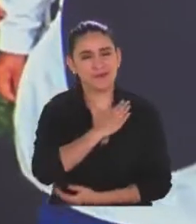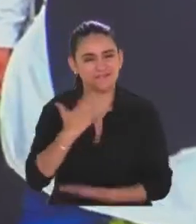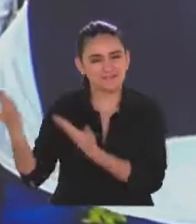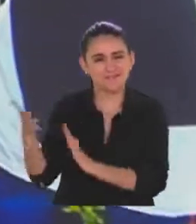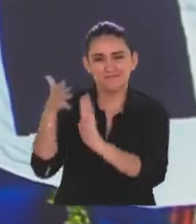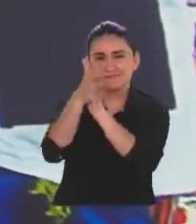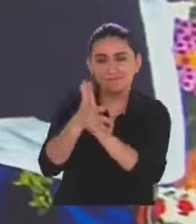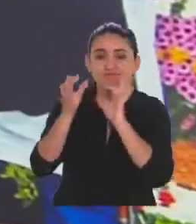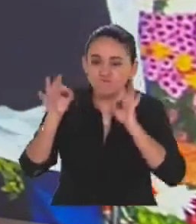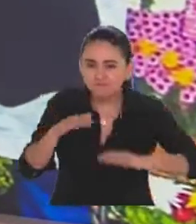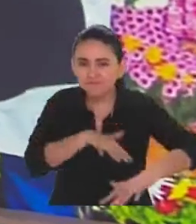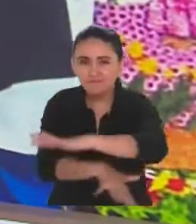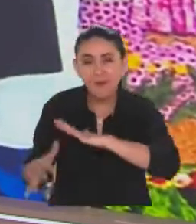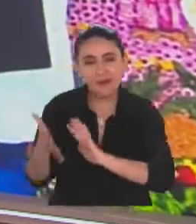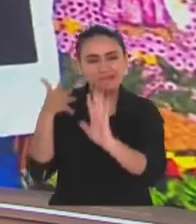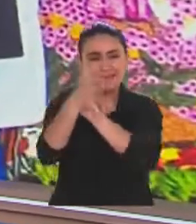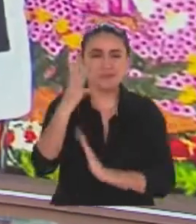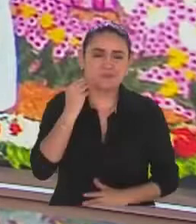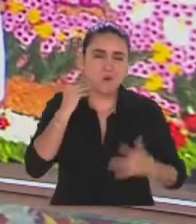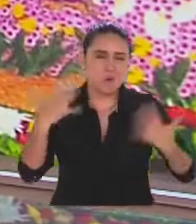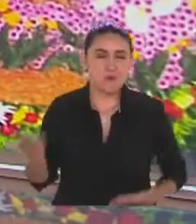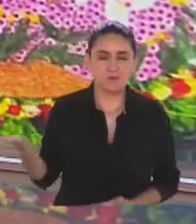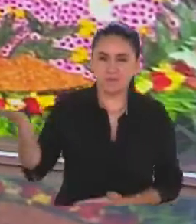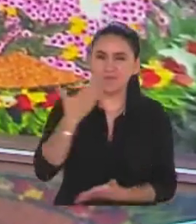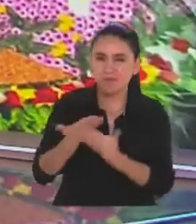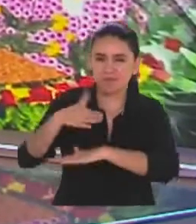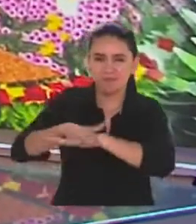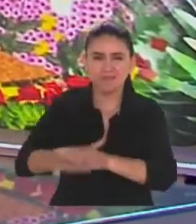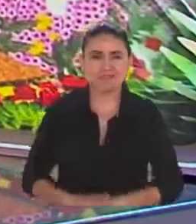Teortúa, viviendo como se debe este día. Isa, buenas tardes, adelante.